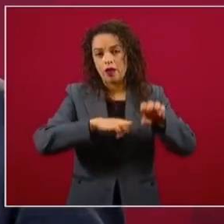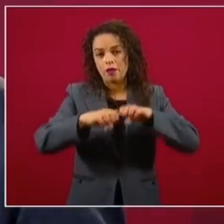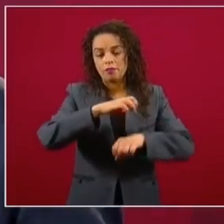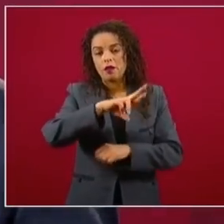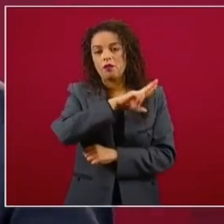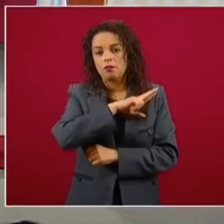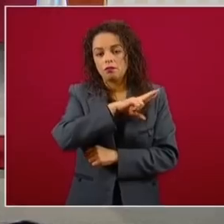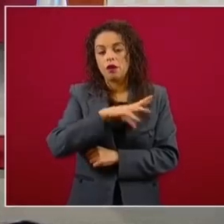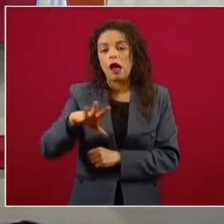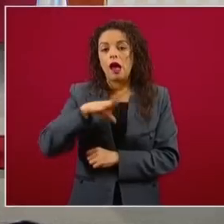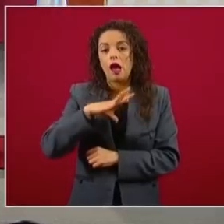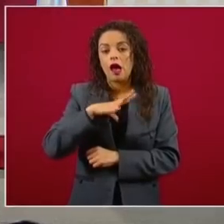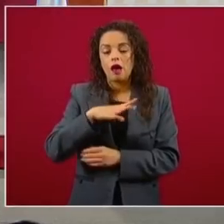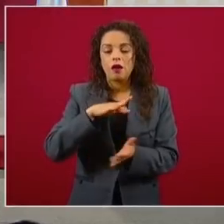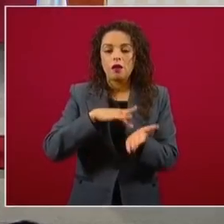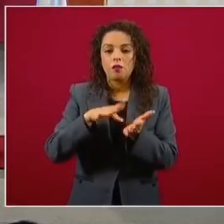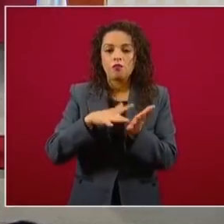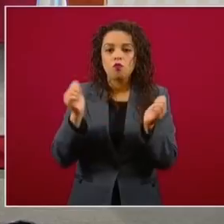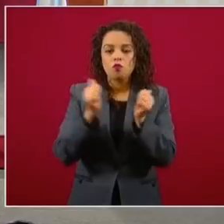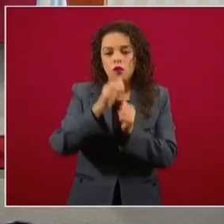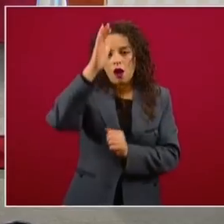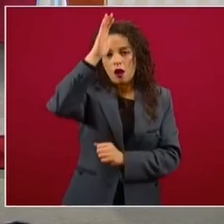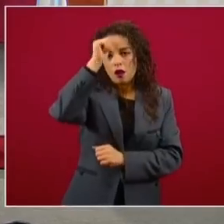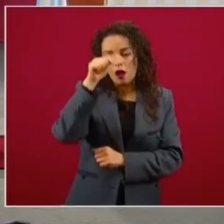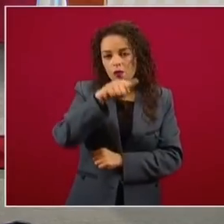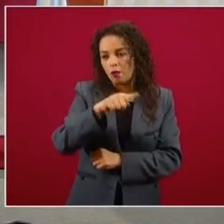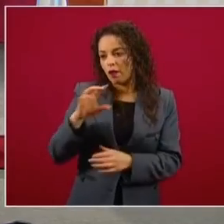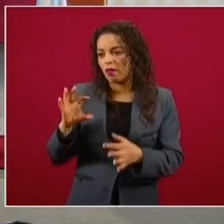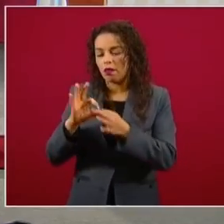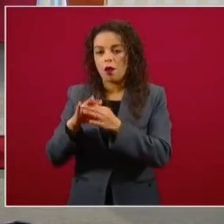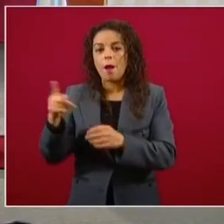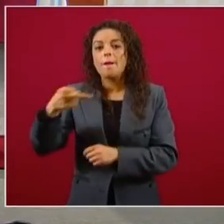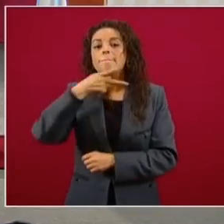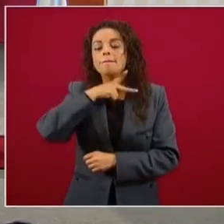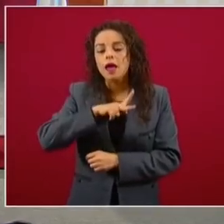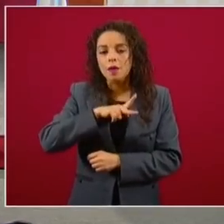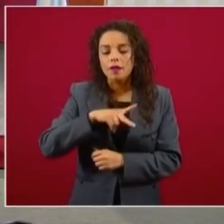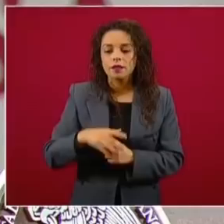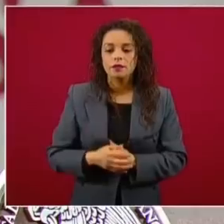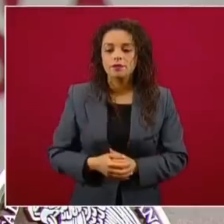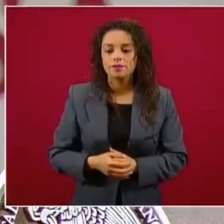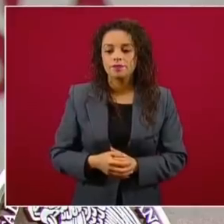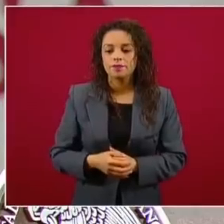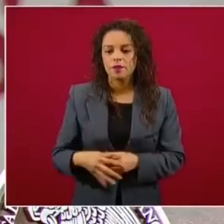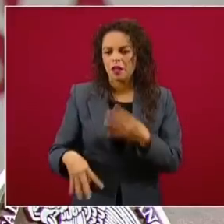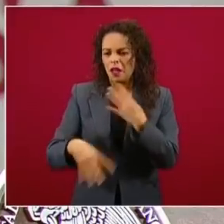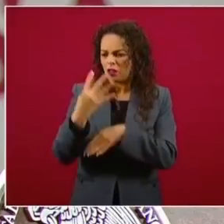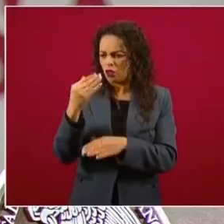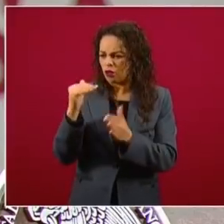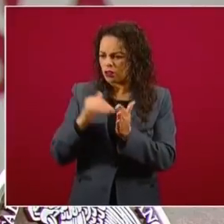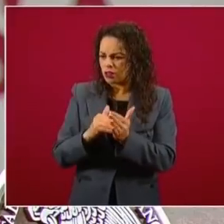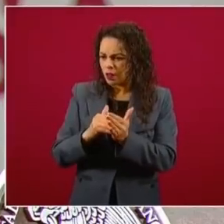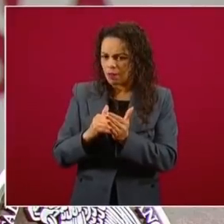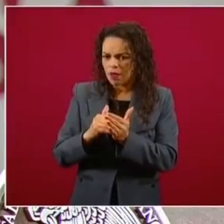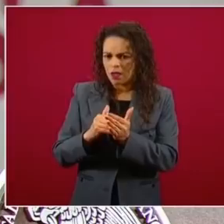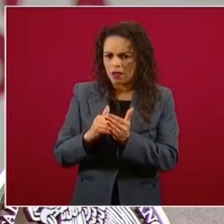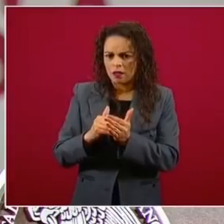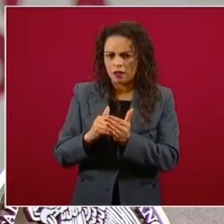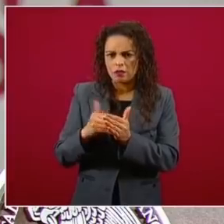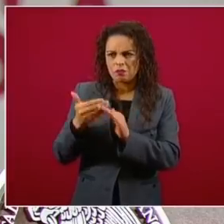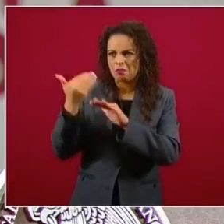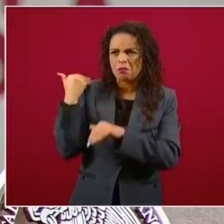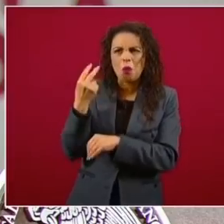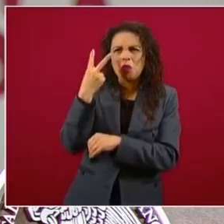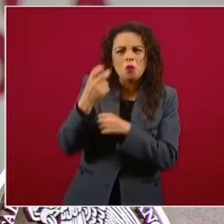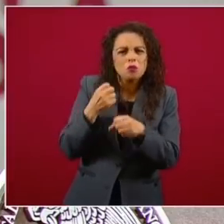tienen con Pemex. Si no mal recuerdo, este año estaba produciendo 14,000 y hace 2 años estaba produciendo 14,000.